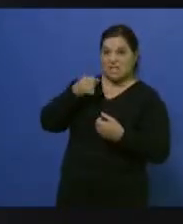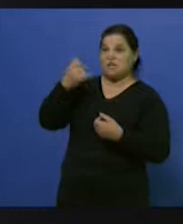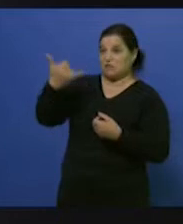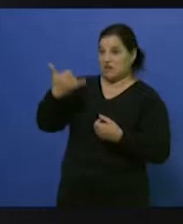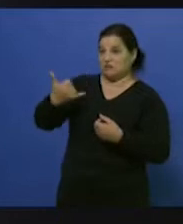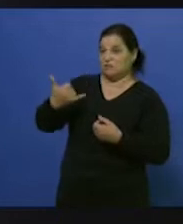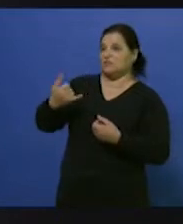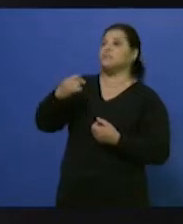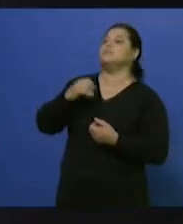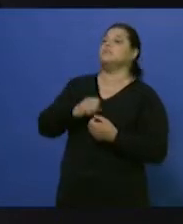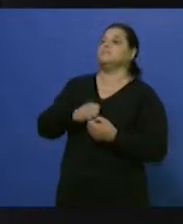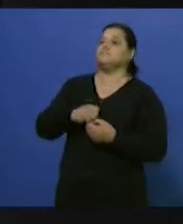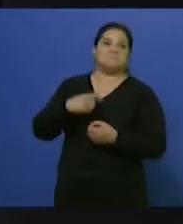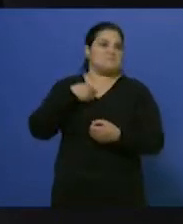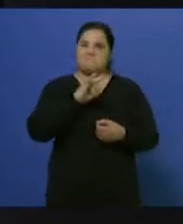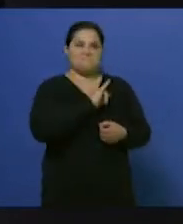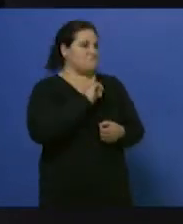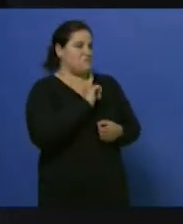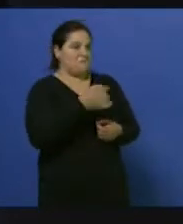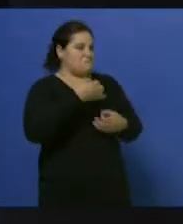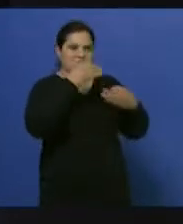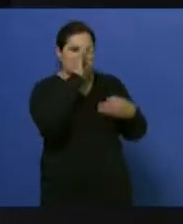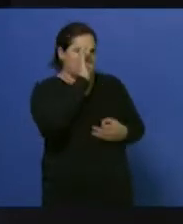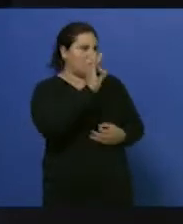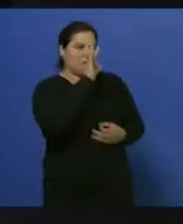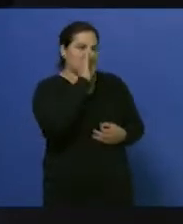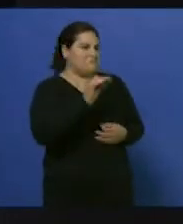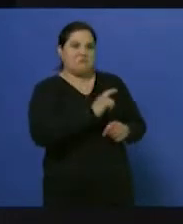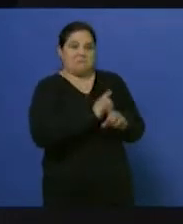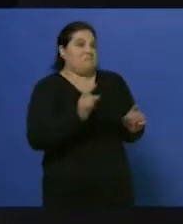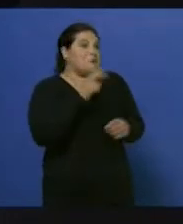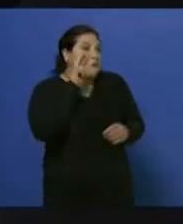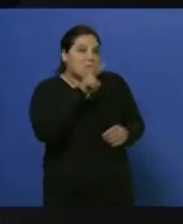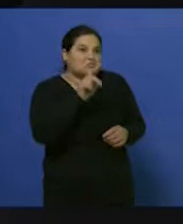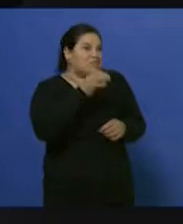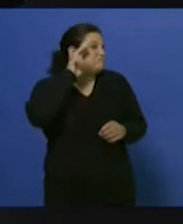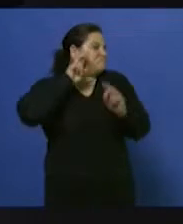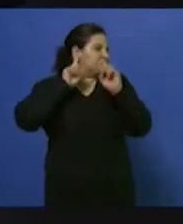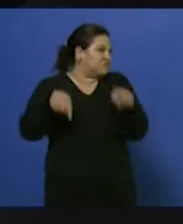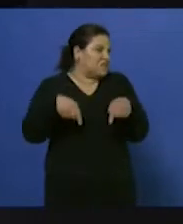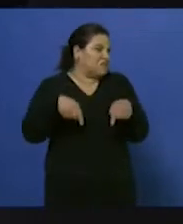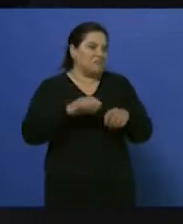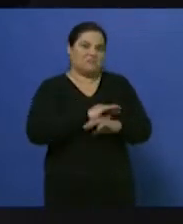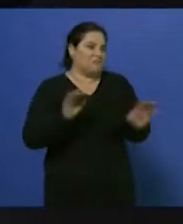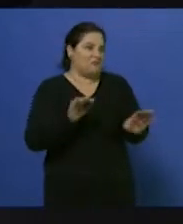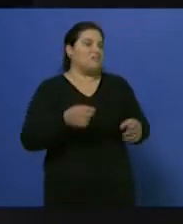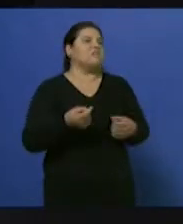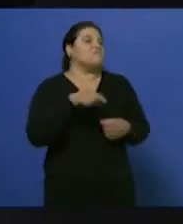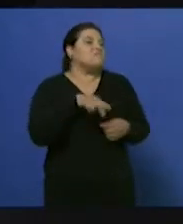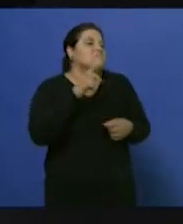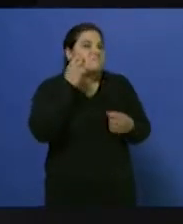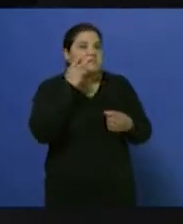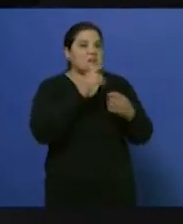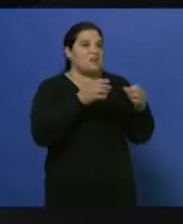Nunca. No lo conozco, nunca he estado, no tengo relación ninguna, pero ni siquiera